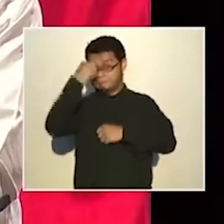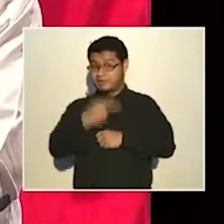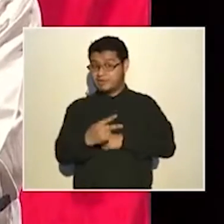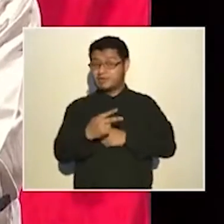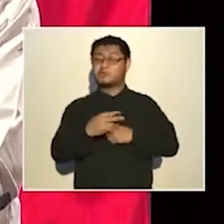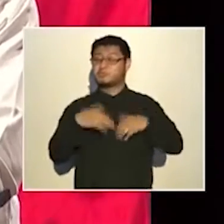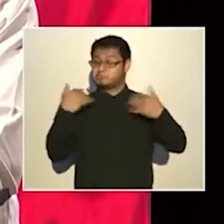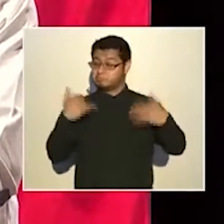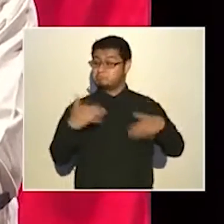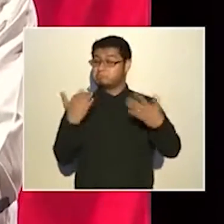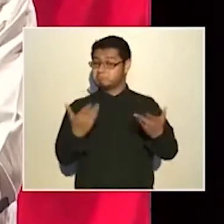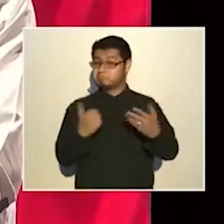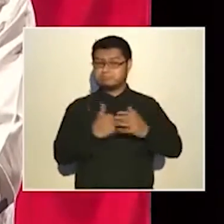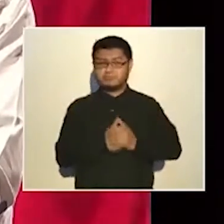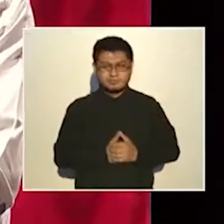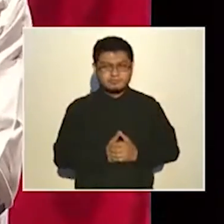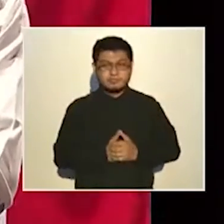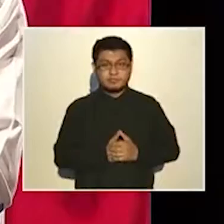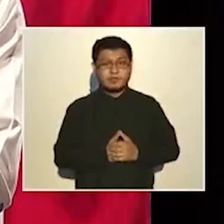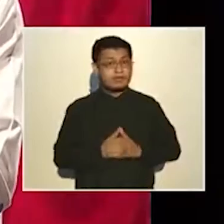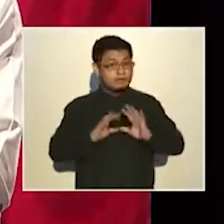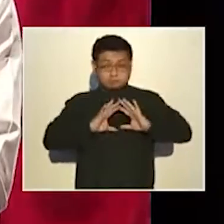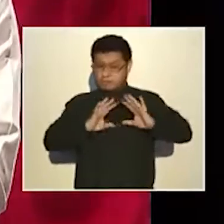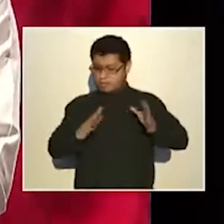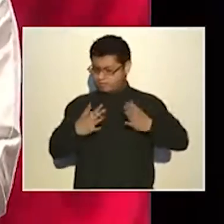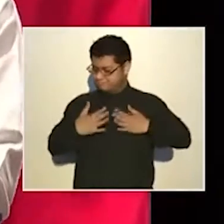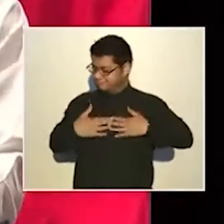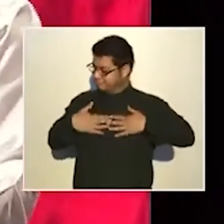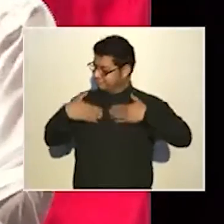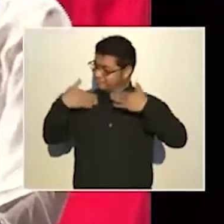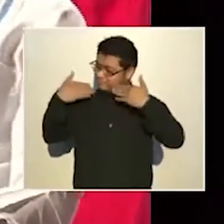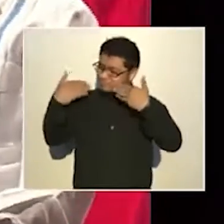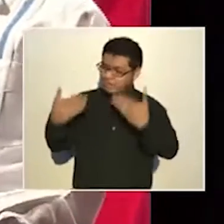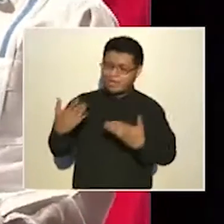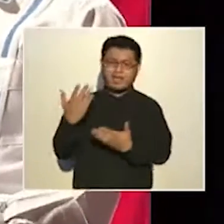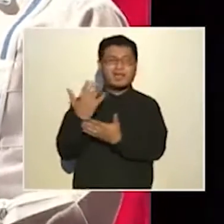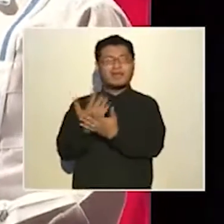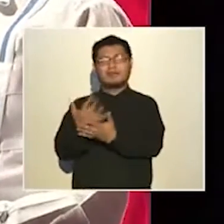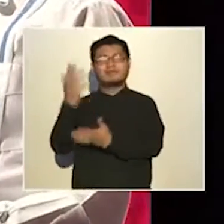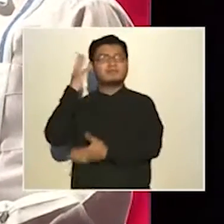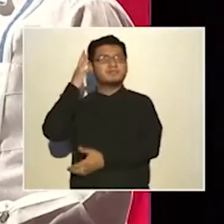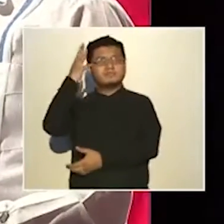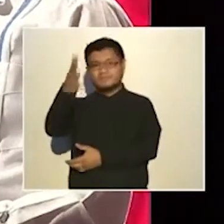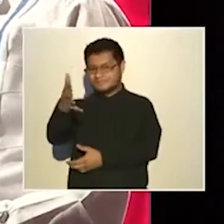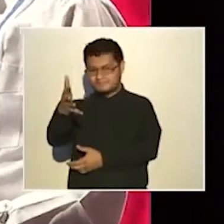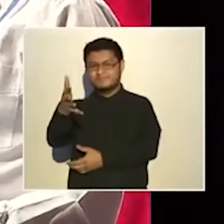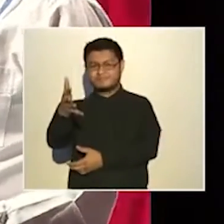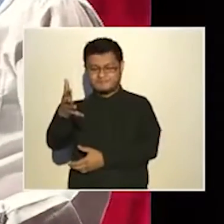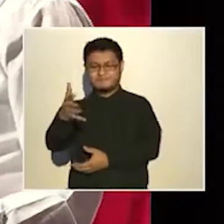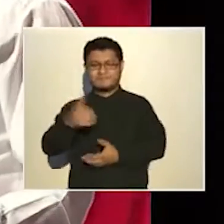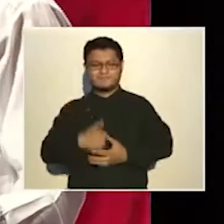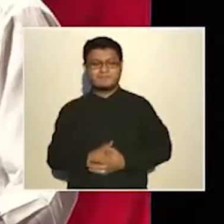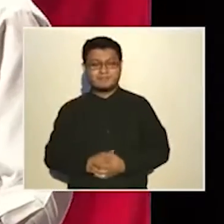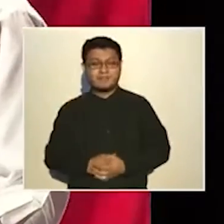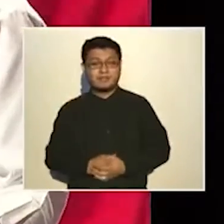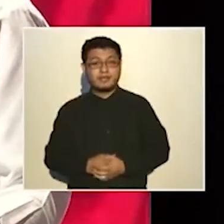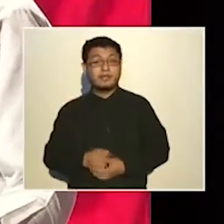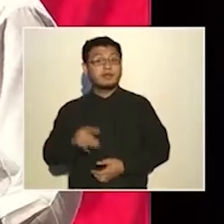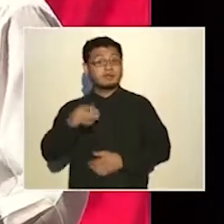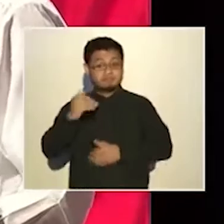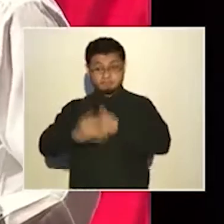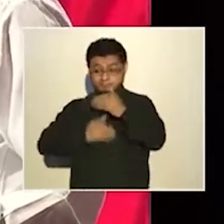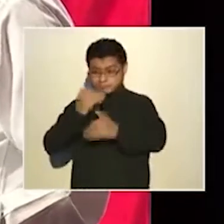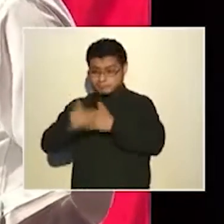Tenemos fincadas las esperanzas en que va a seguir